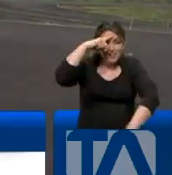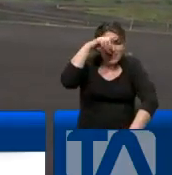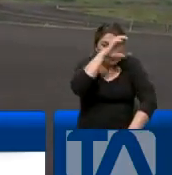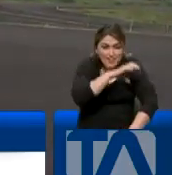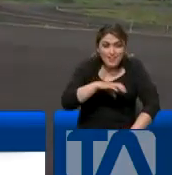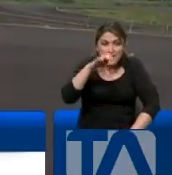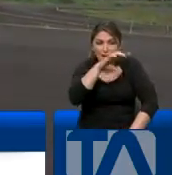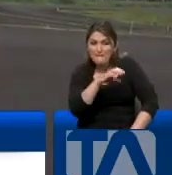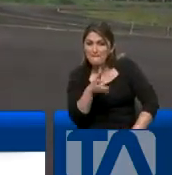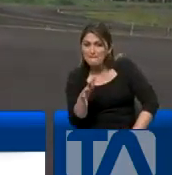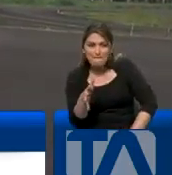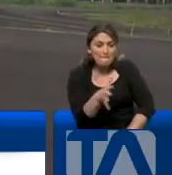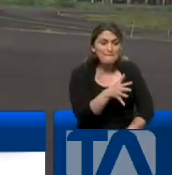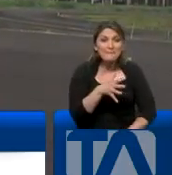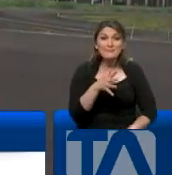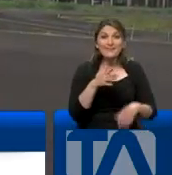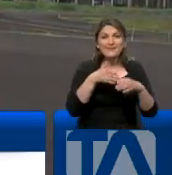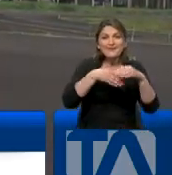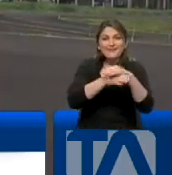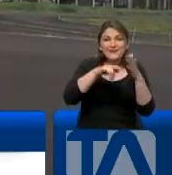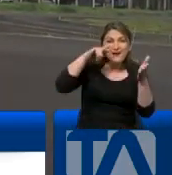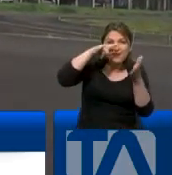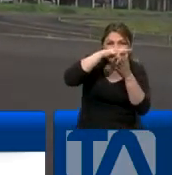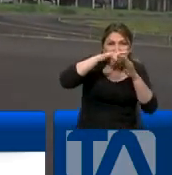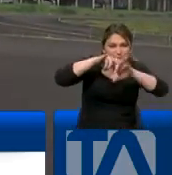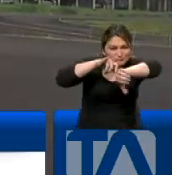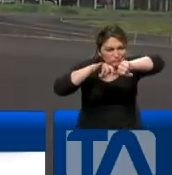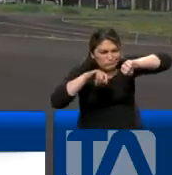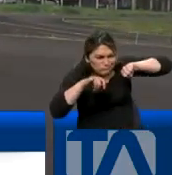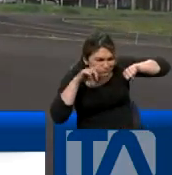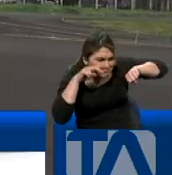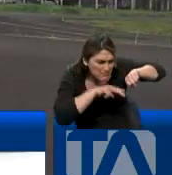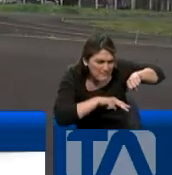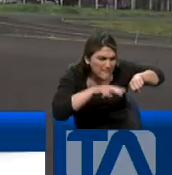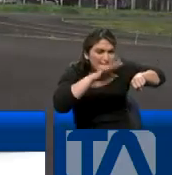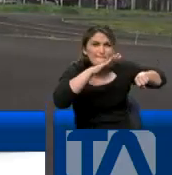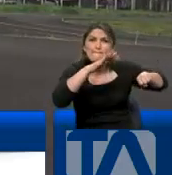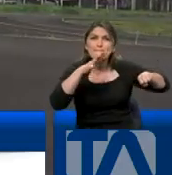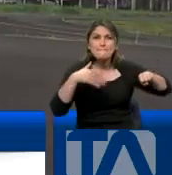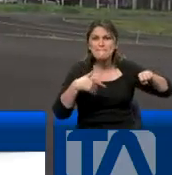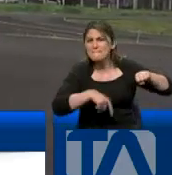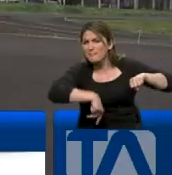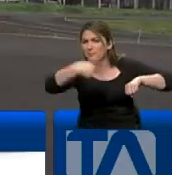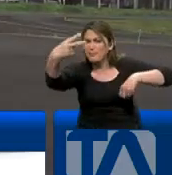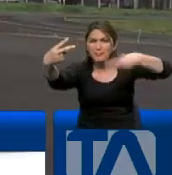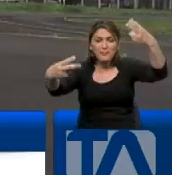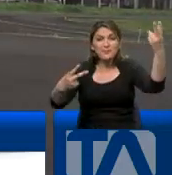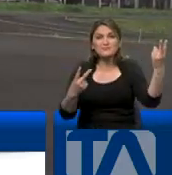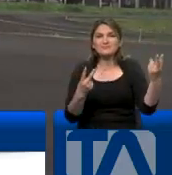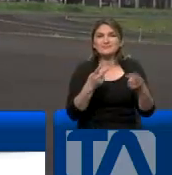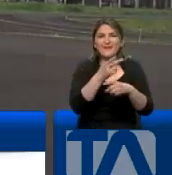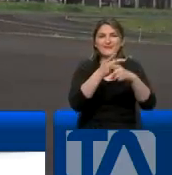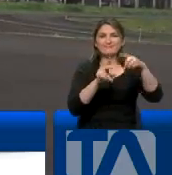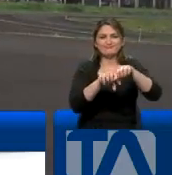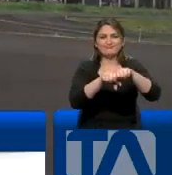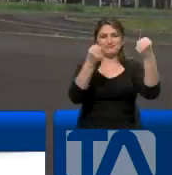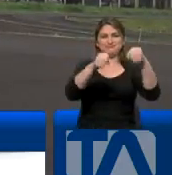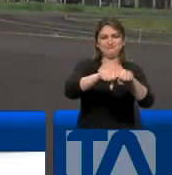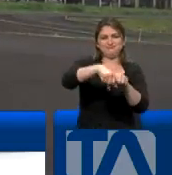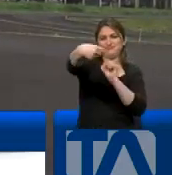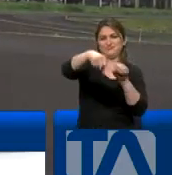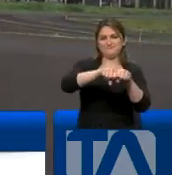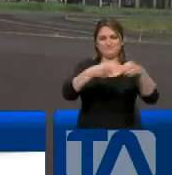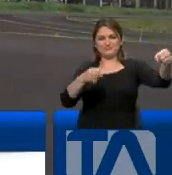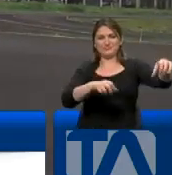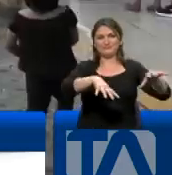no se encuentran en la avioneta. ¿Han salido por la fuerza del agua? Sí, porque una parte de la avioneta se encuentra